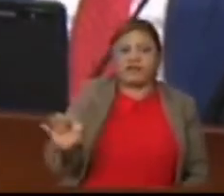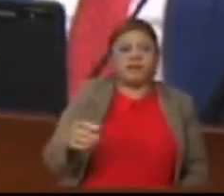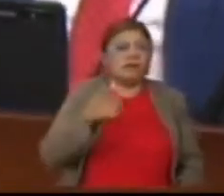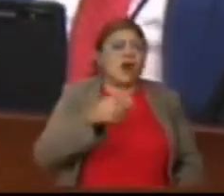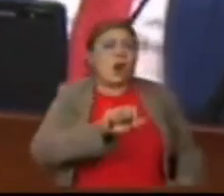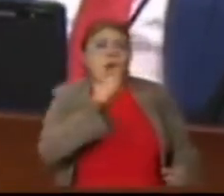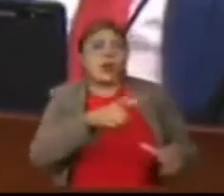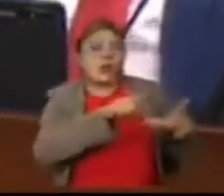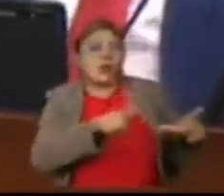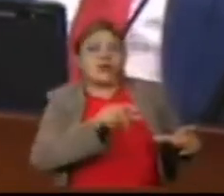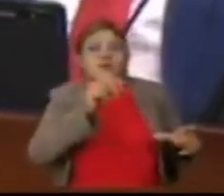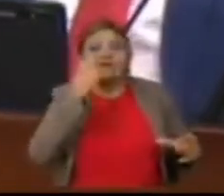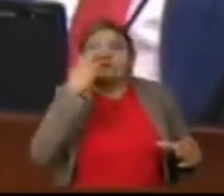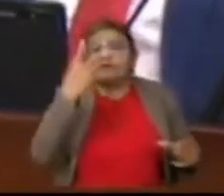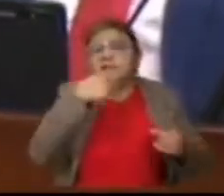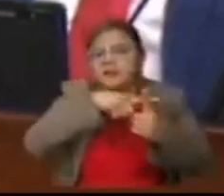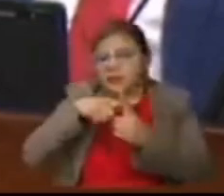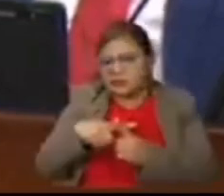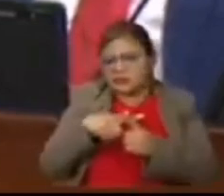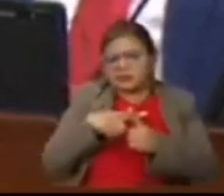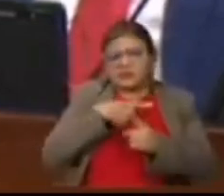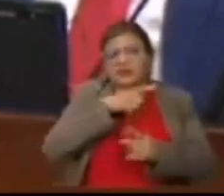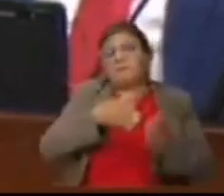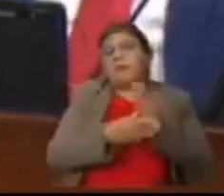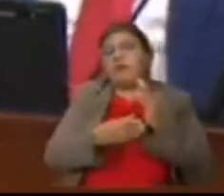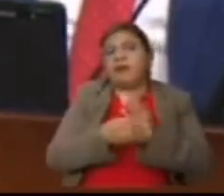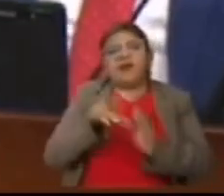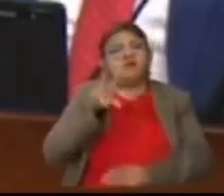un sinfín de comunidades, como la 7 de septiembre,